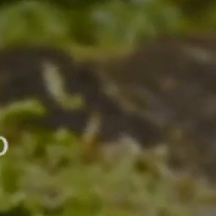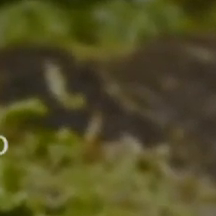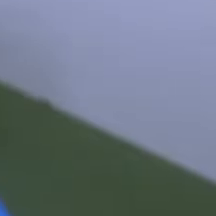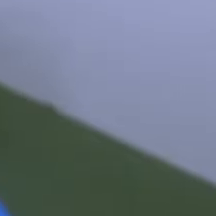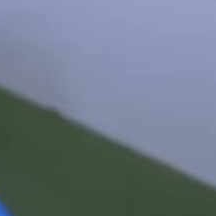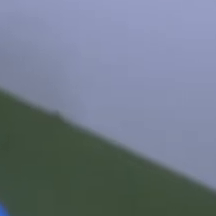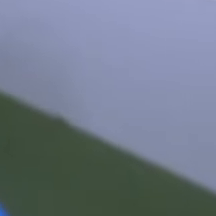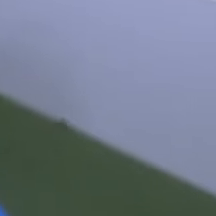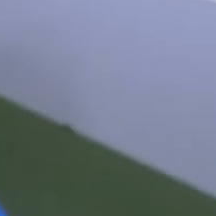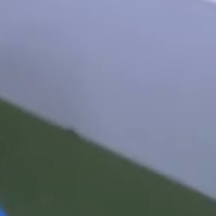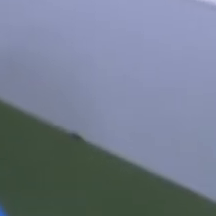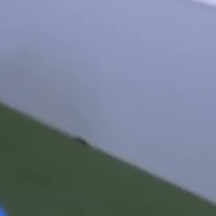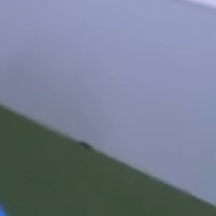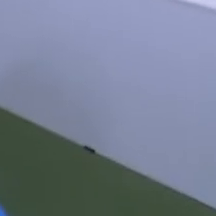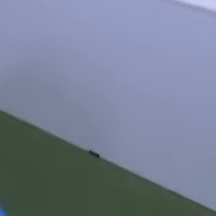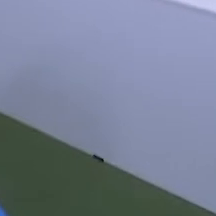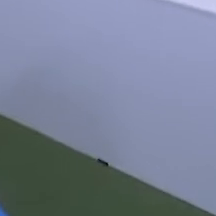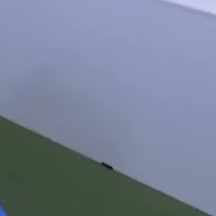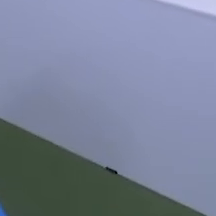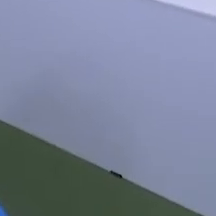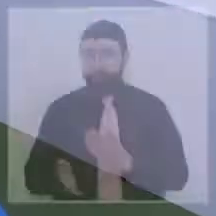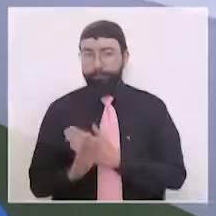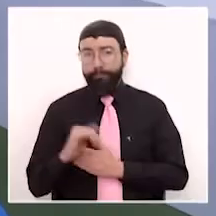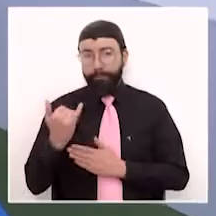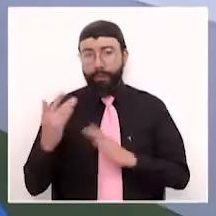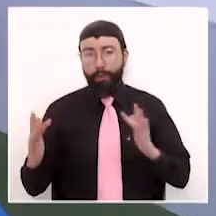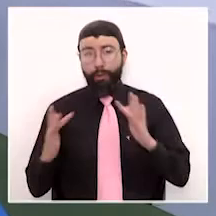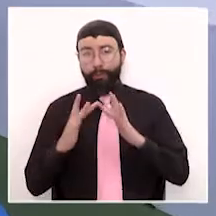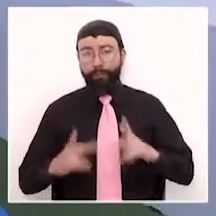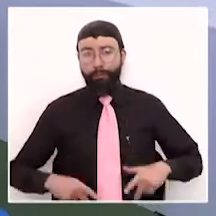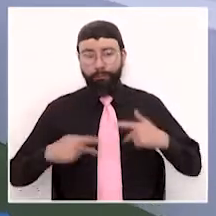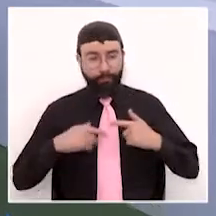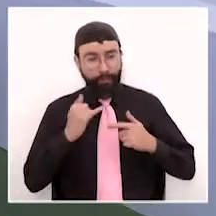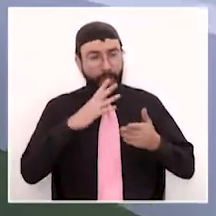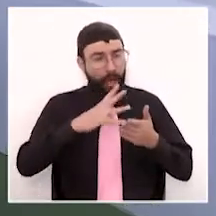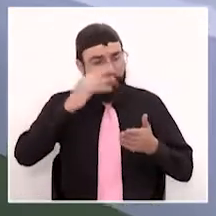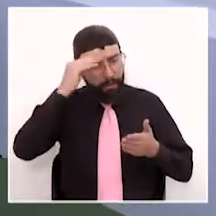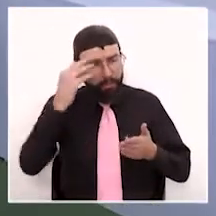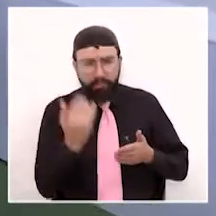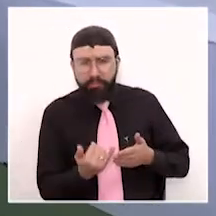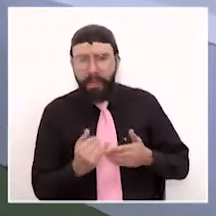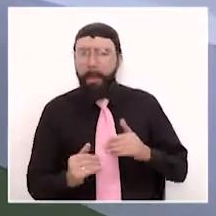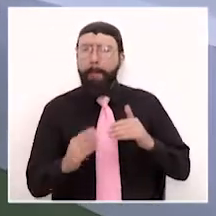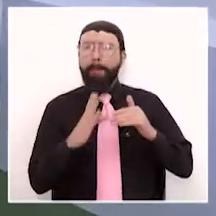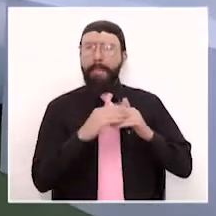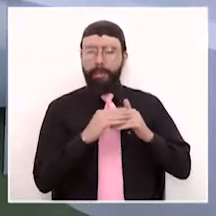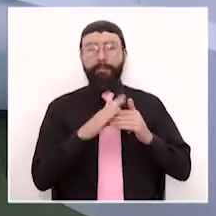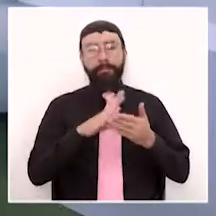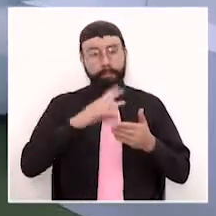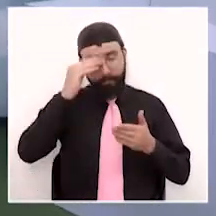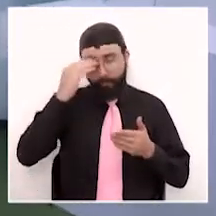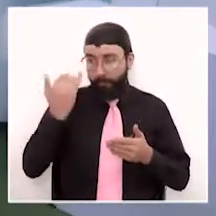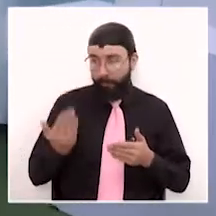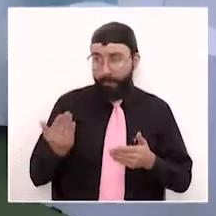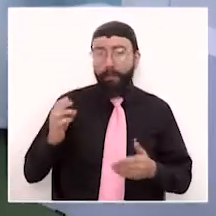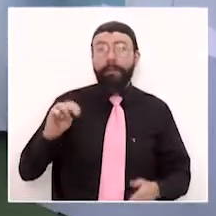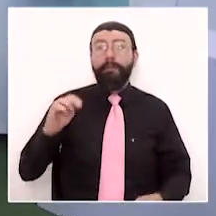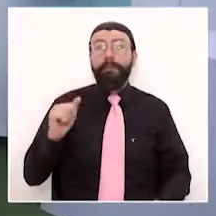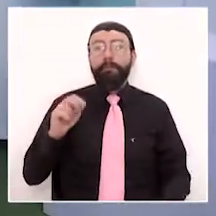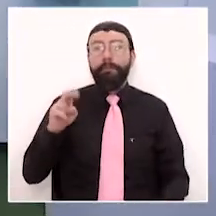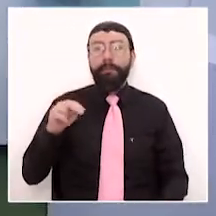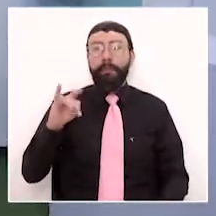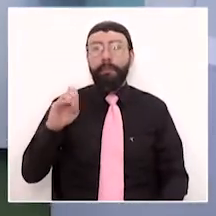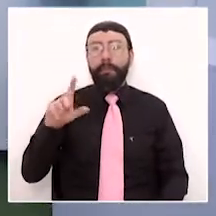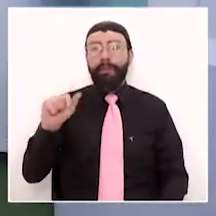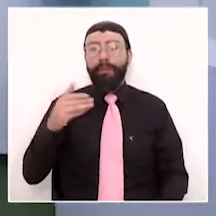más saludable. Y continuamos en Conexión Vital aprendiendo acerca del pan. Estamos con Manuela Paredes,